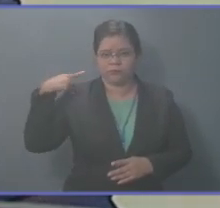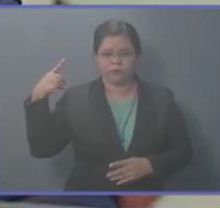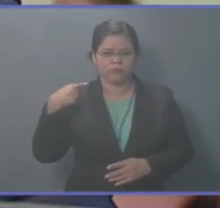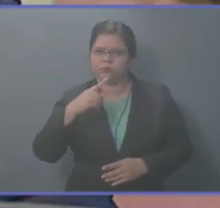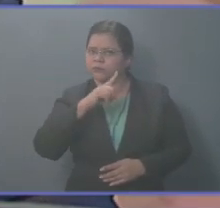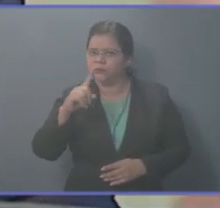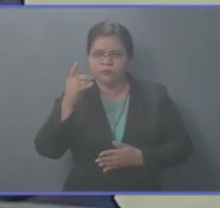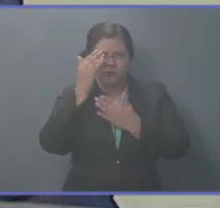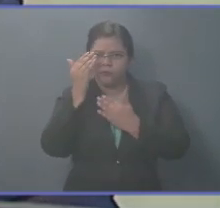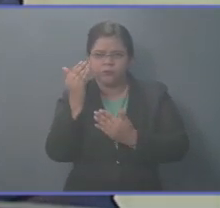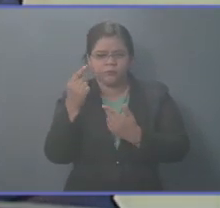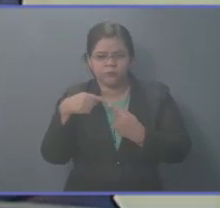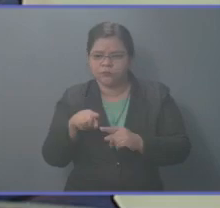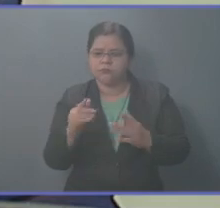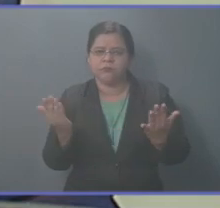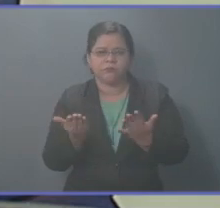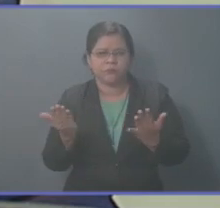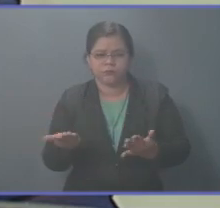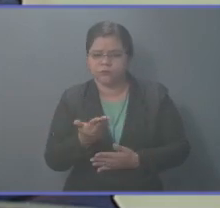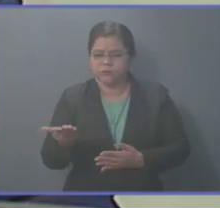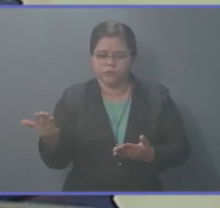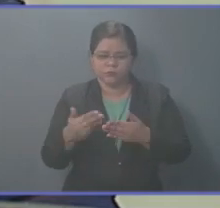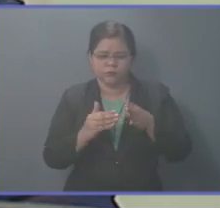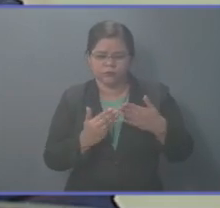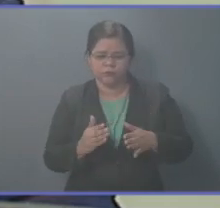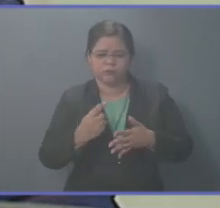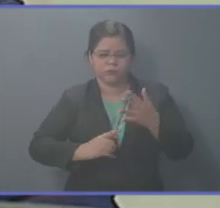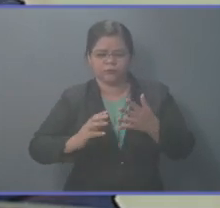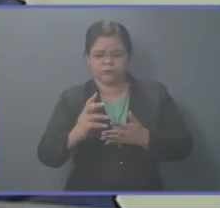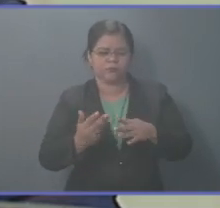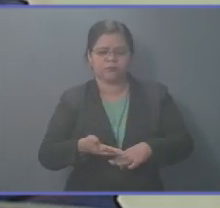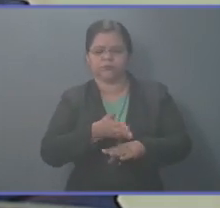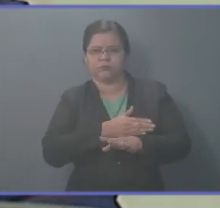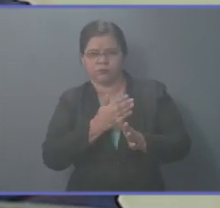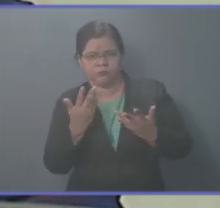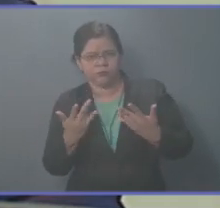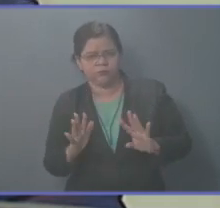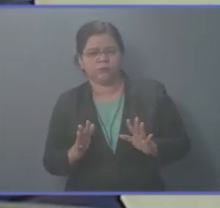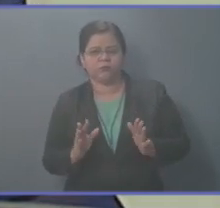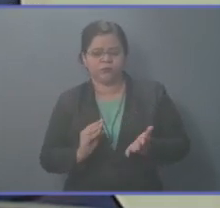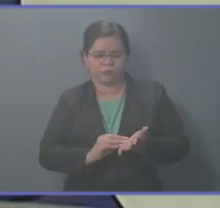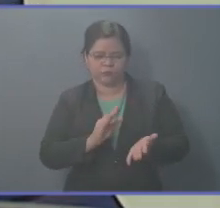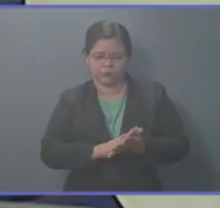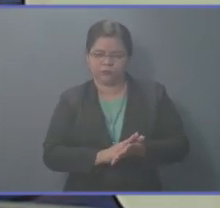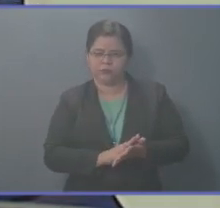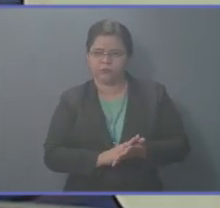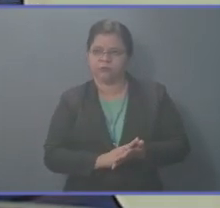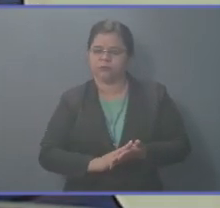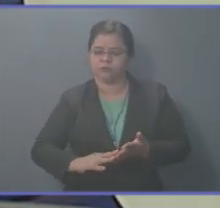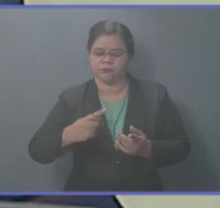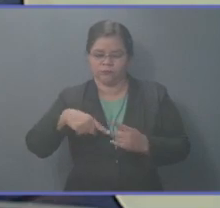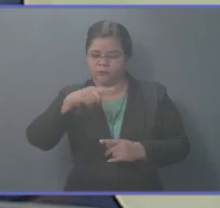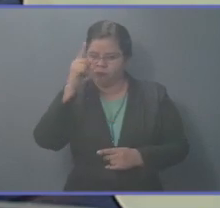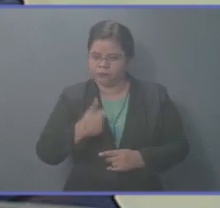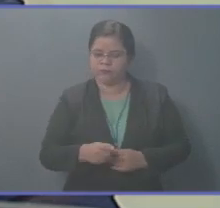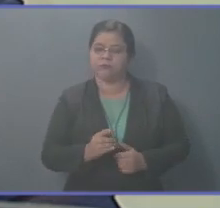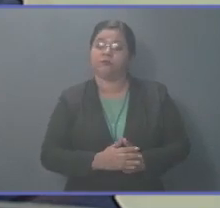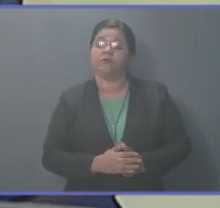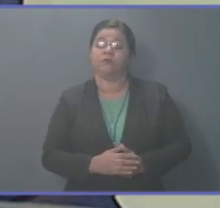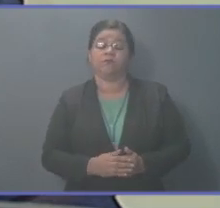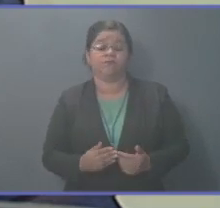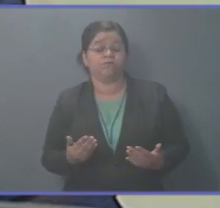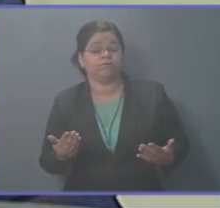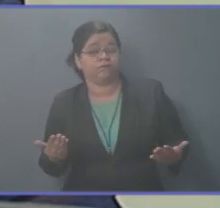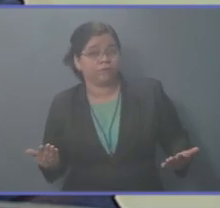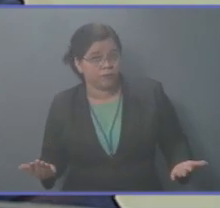actividades distintas a las que constitucionalmente y legalmente están obligados. En todo